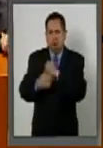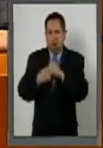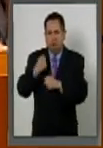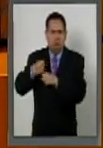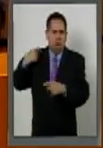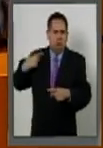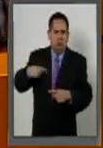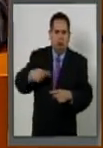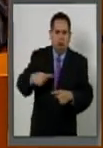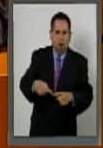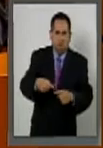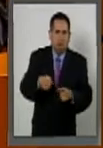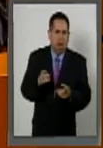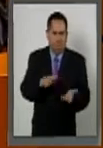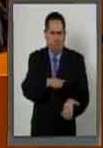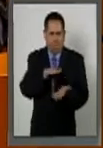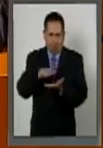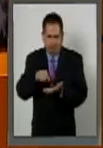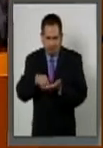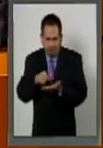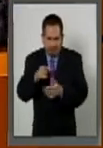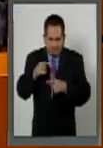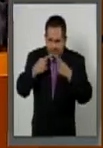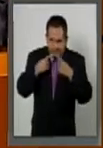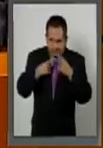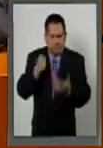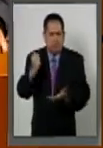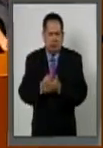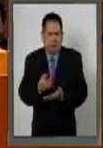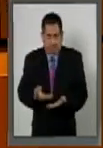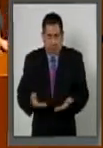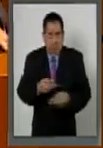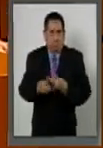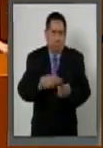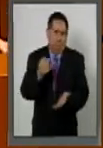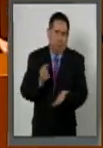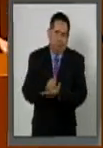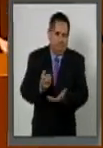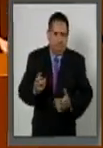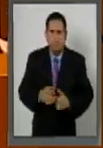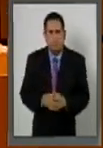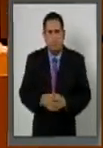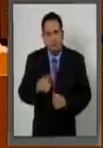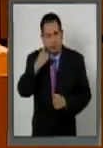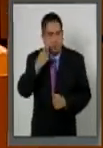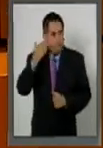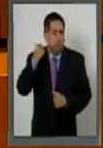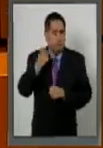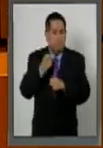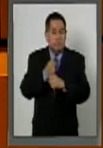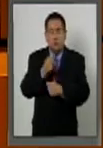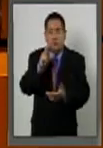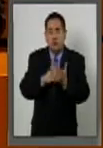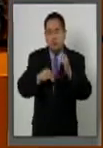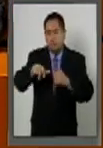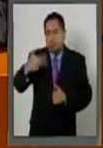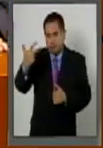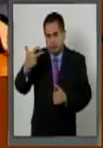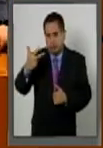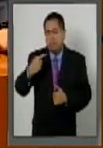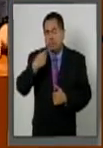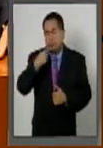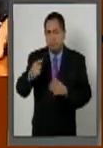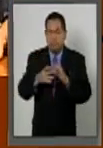paquetes de ingresos y lo que hoy estamos por votar en el 2013 cuando se planteó la necesidad